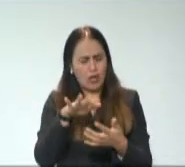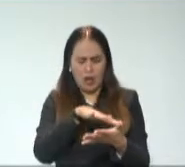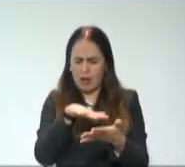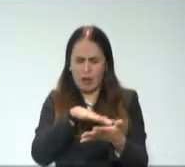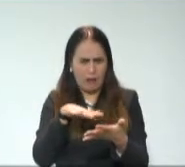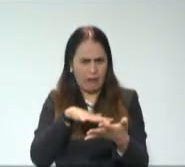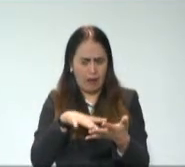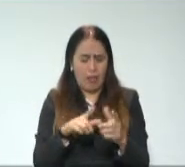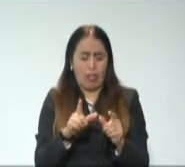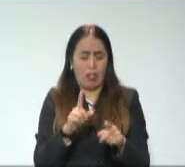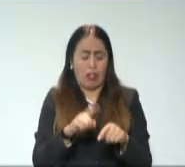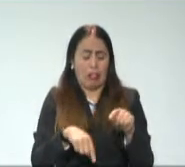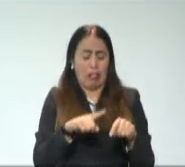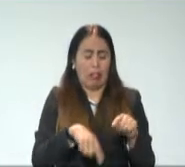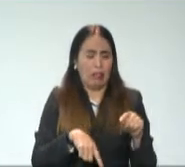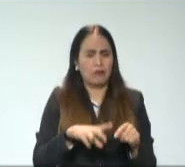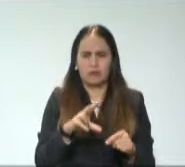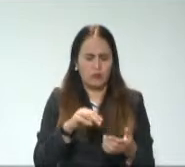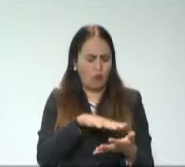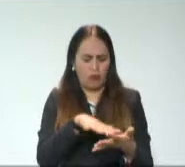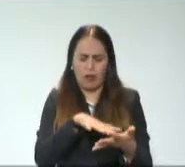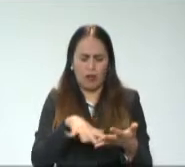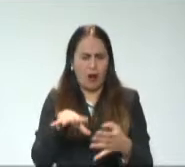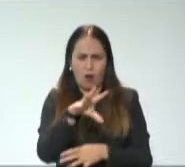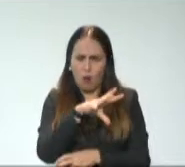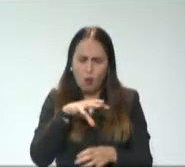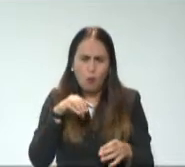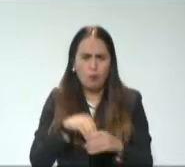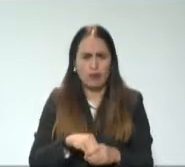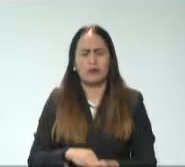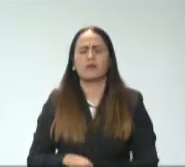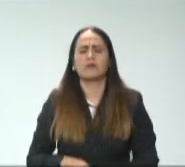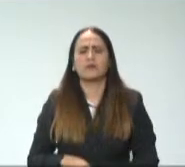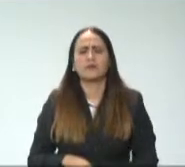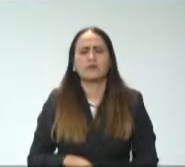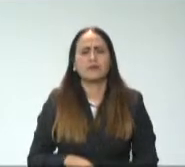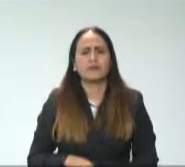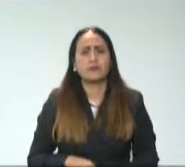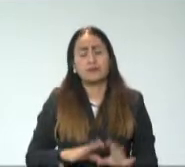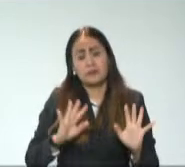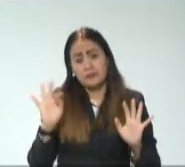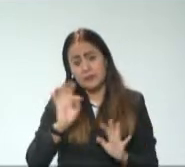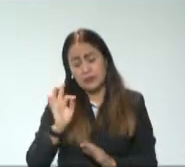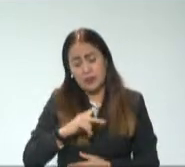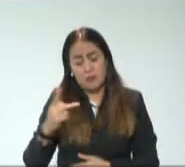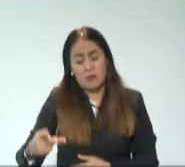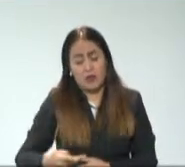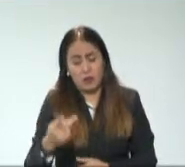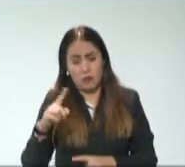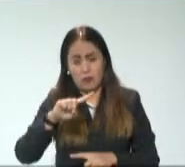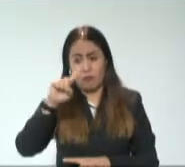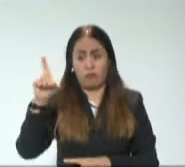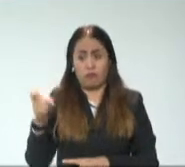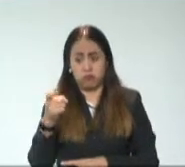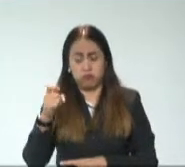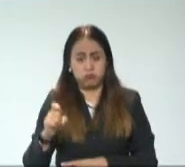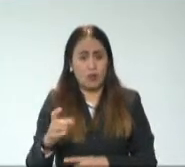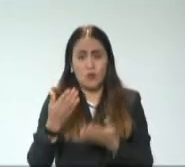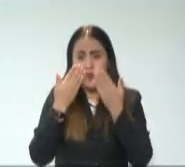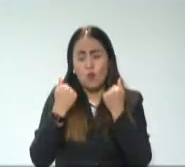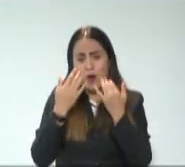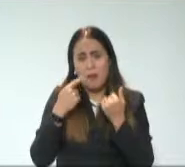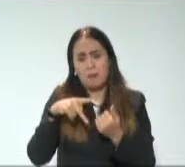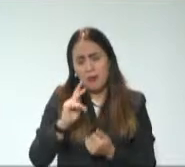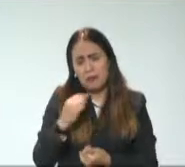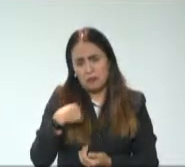como me llega dice pregunta se logra un Supongo que es una pregunta no no tiene los signos de interrogación Pero supongo que es una